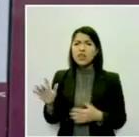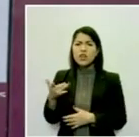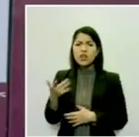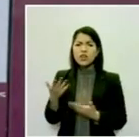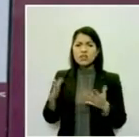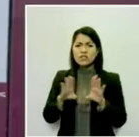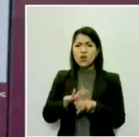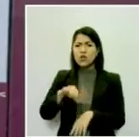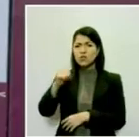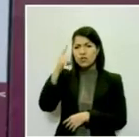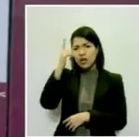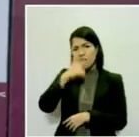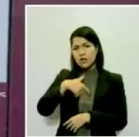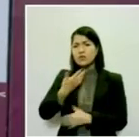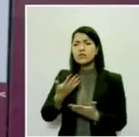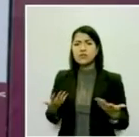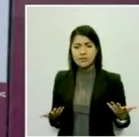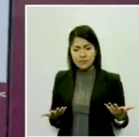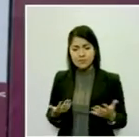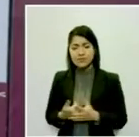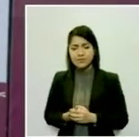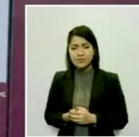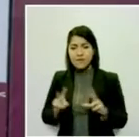A las 11 de la noche están bajando las cortinas.